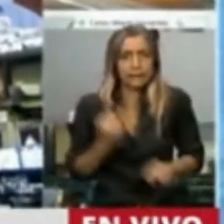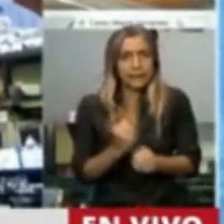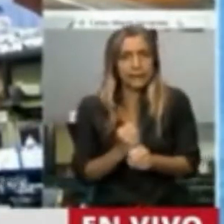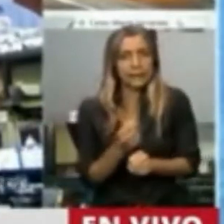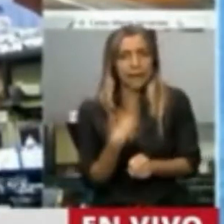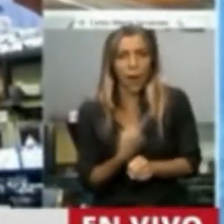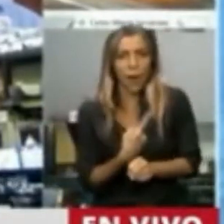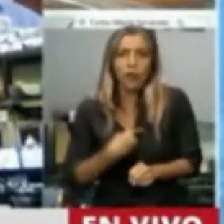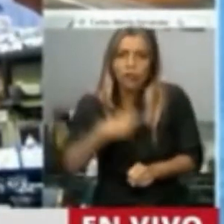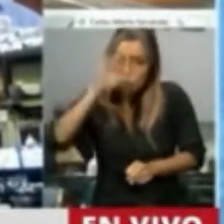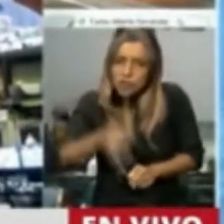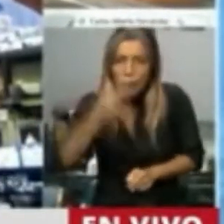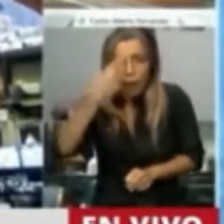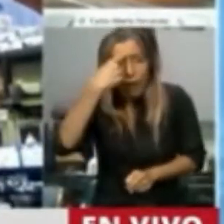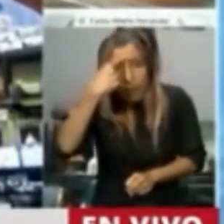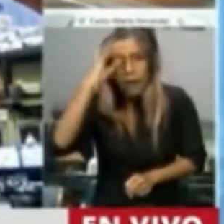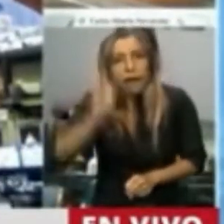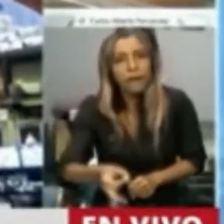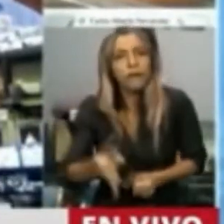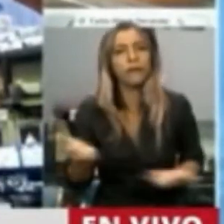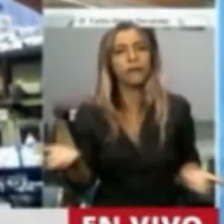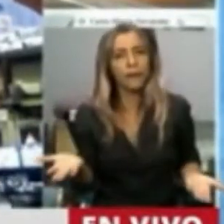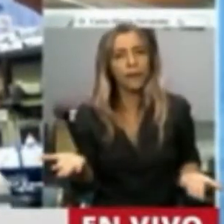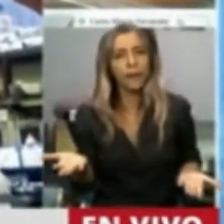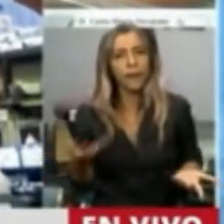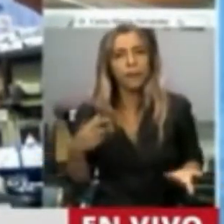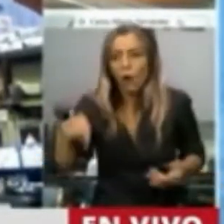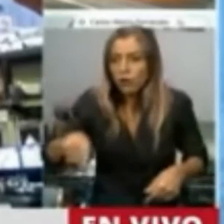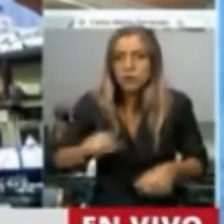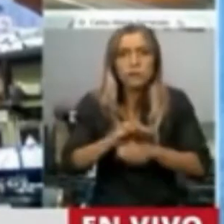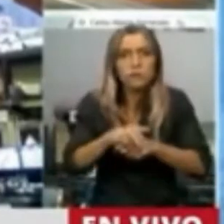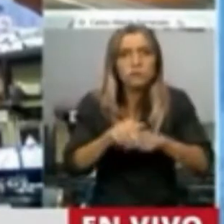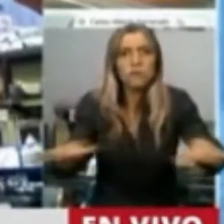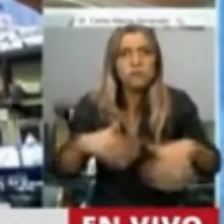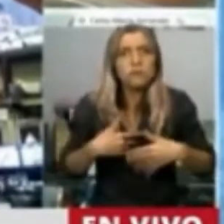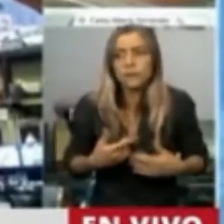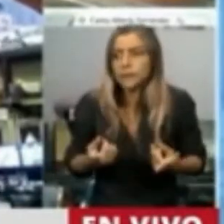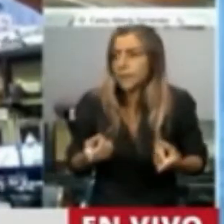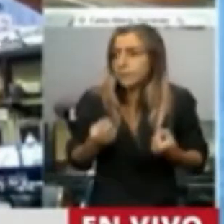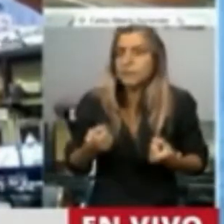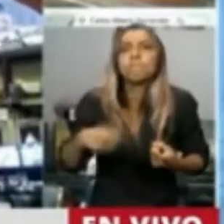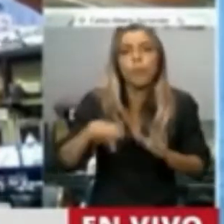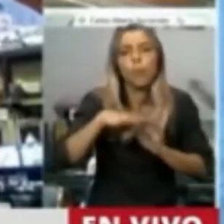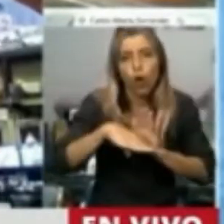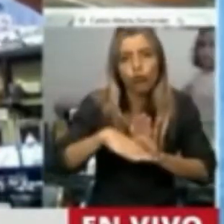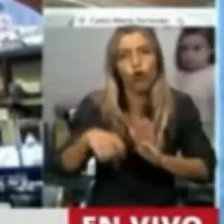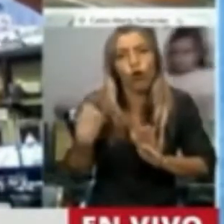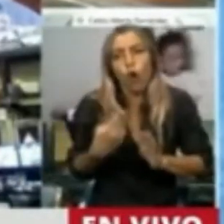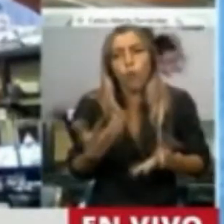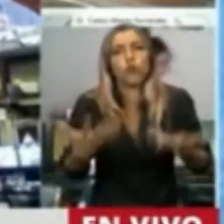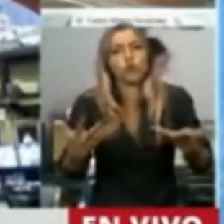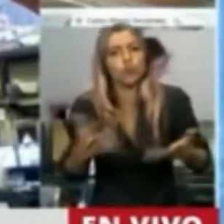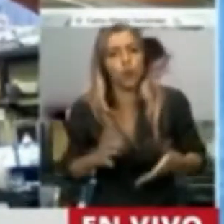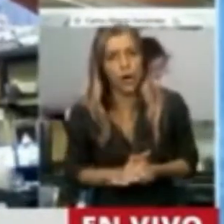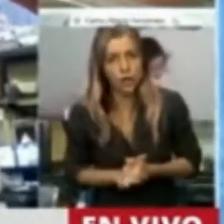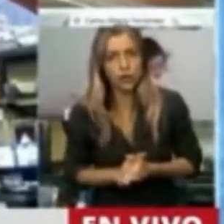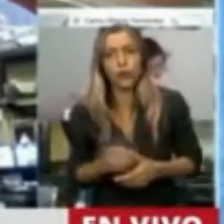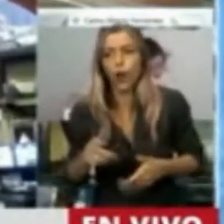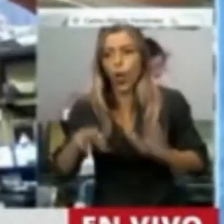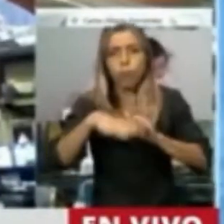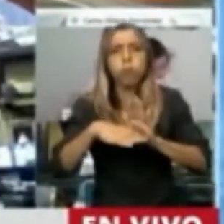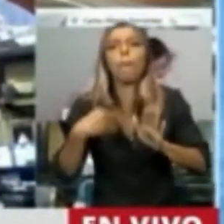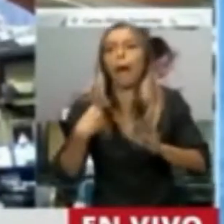necesidad que nos impone la pandemia de tener protocolos, pero los protocolos para los argentinos, para todos